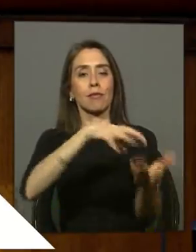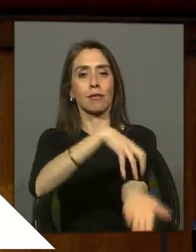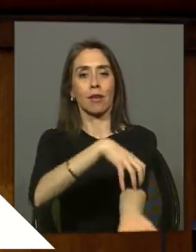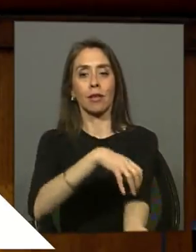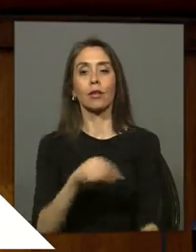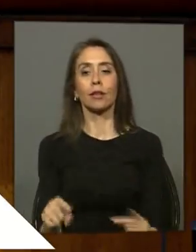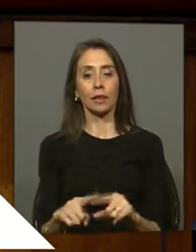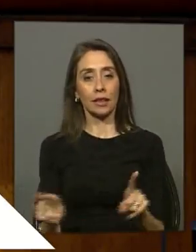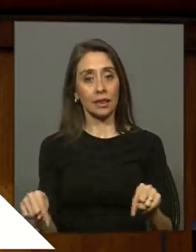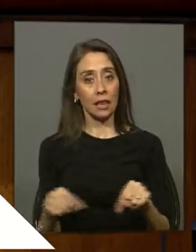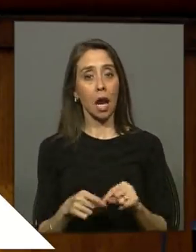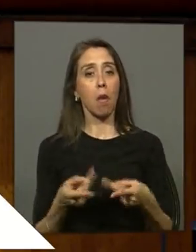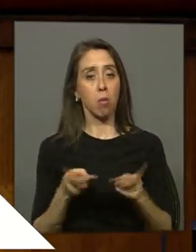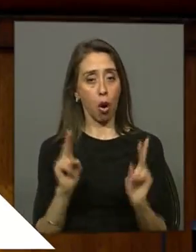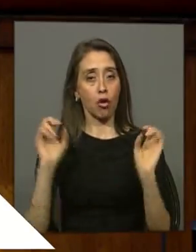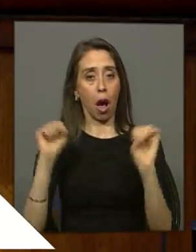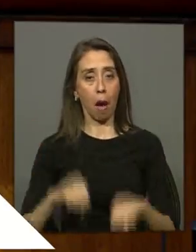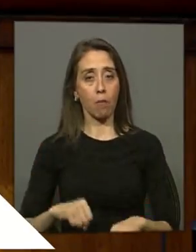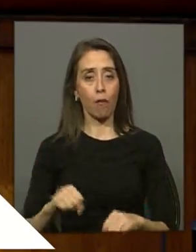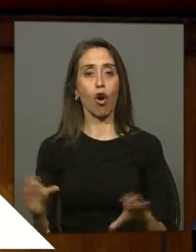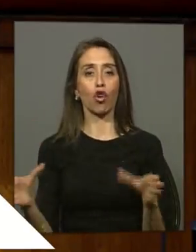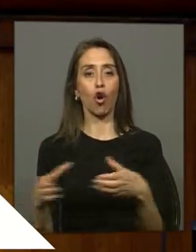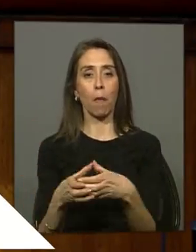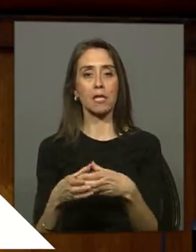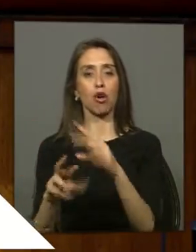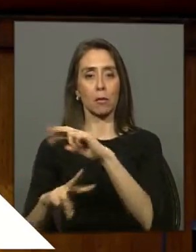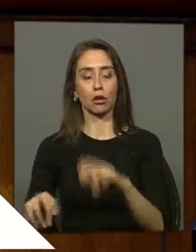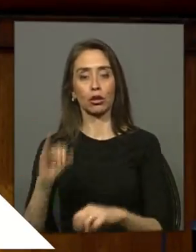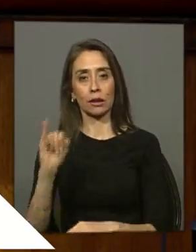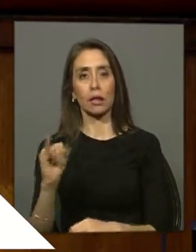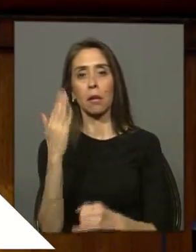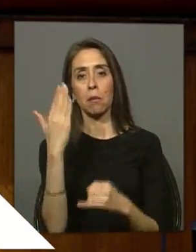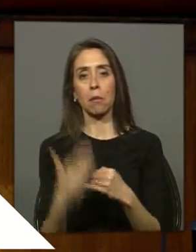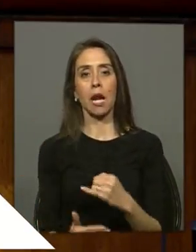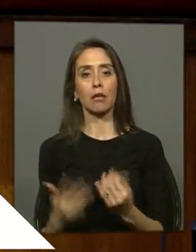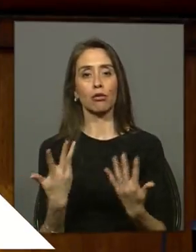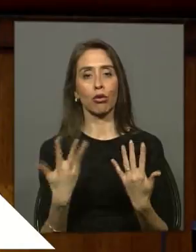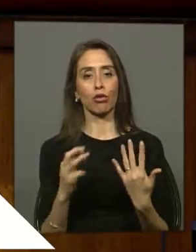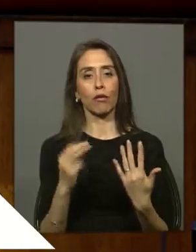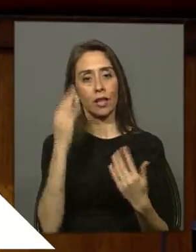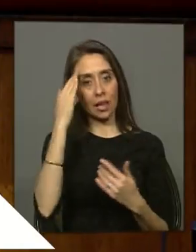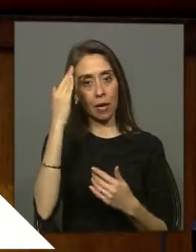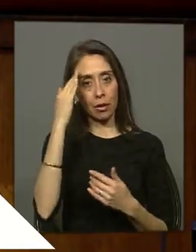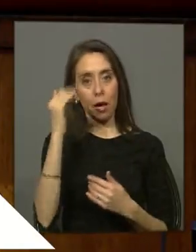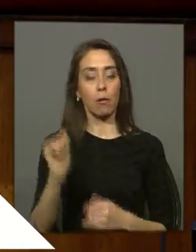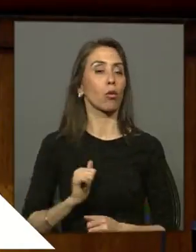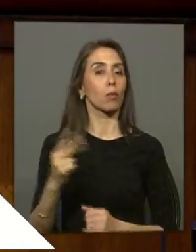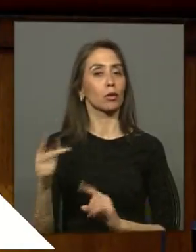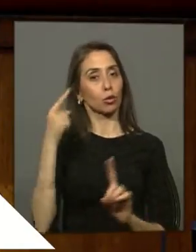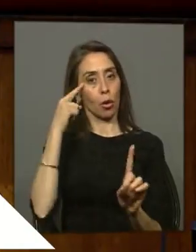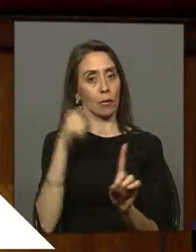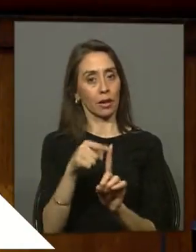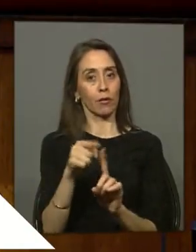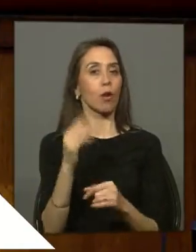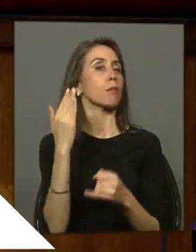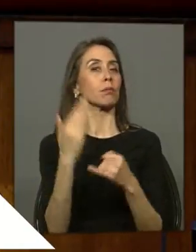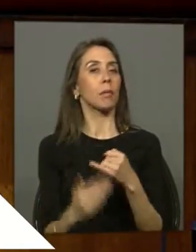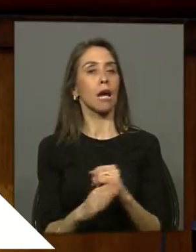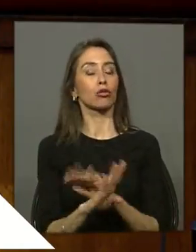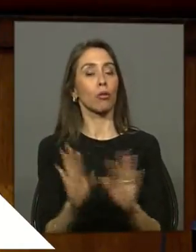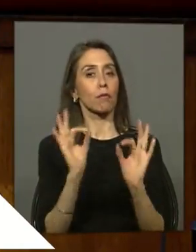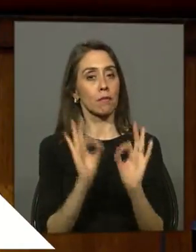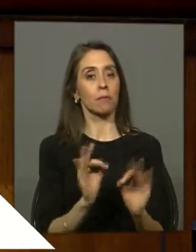junto con aprobar la creación de la comisión investigadora acordó otorgarle un plazo de 90 días para cumplir su cometido dicho plazo aspiró